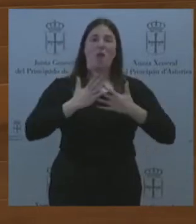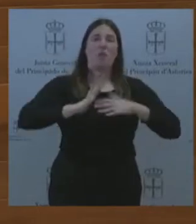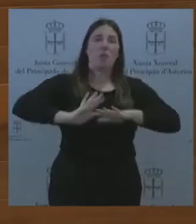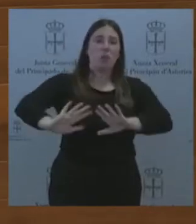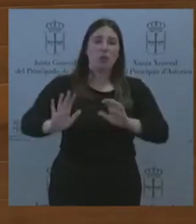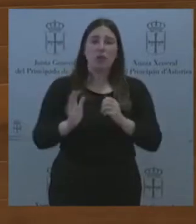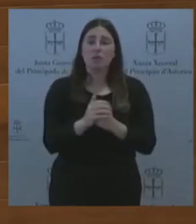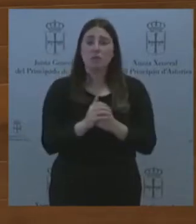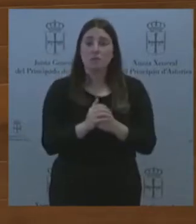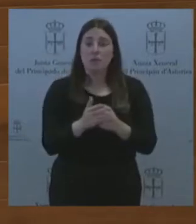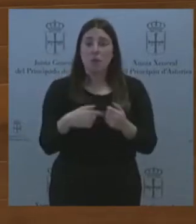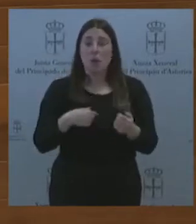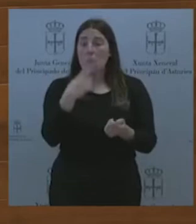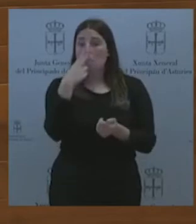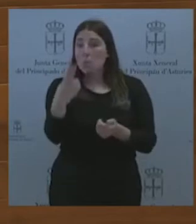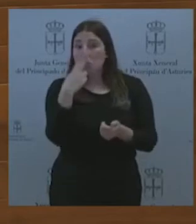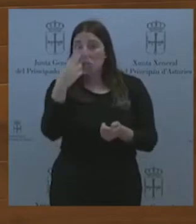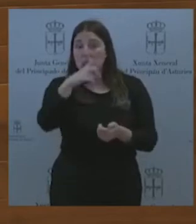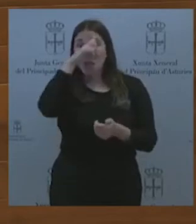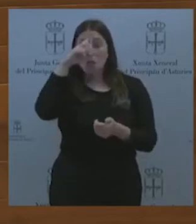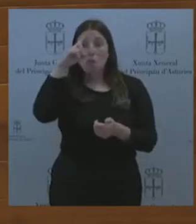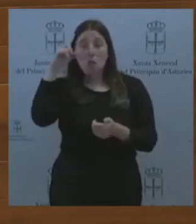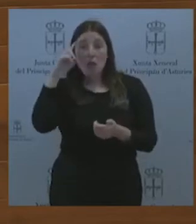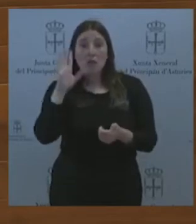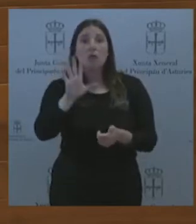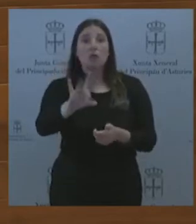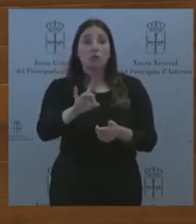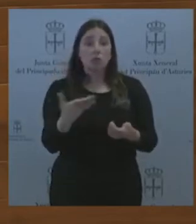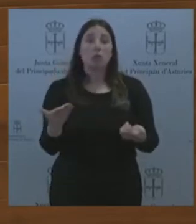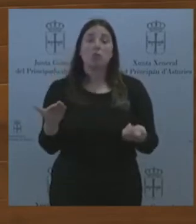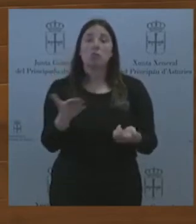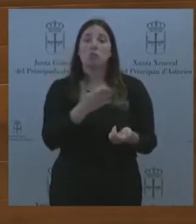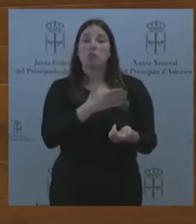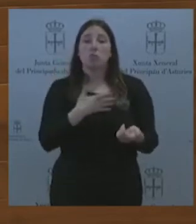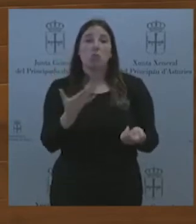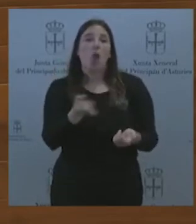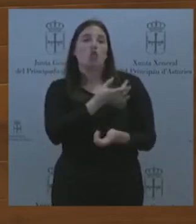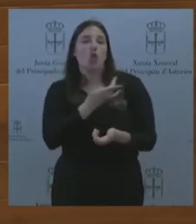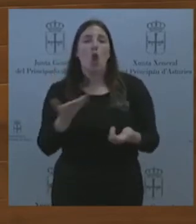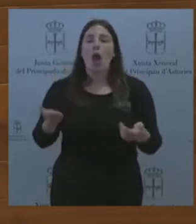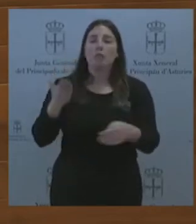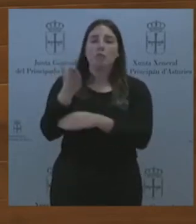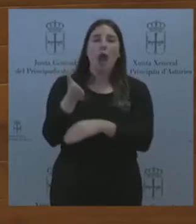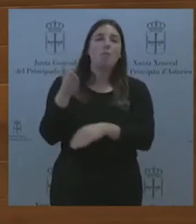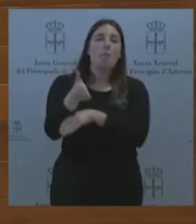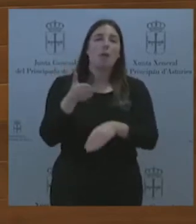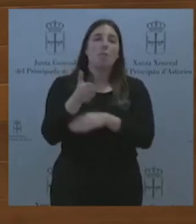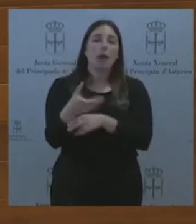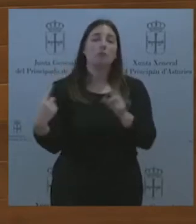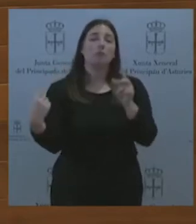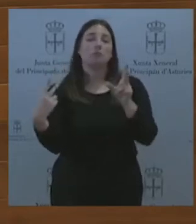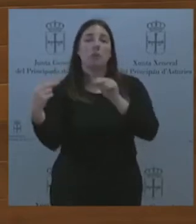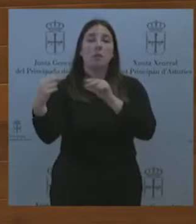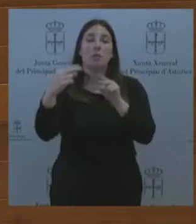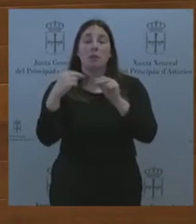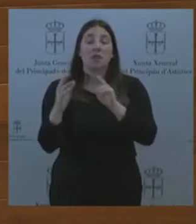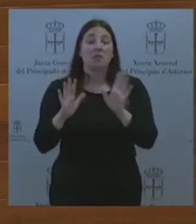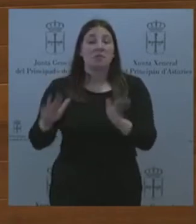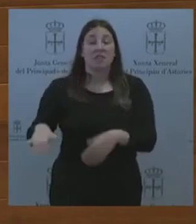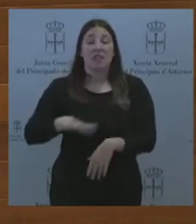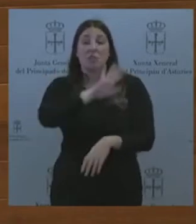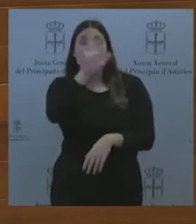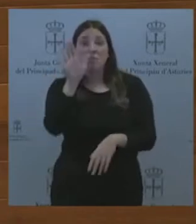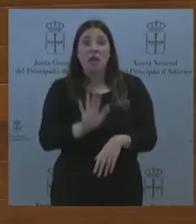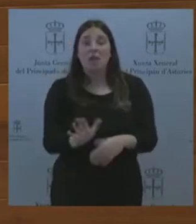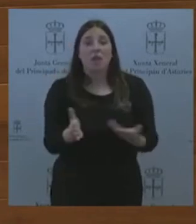mucha predisposición al diálogo, mucha, pero da la impresión de que a ustedes y los suyos o lo están utilizando de parachoques o le están